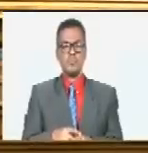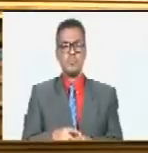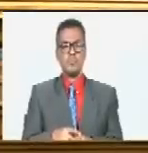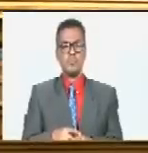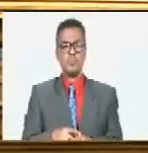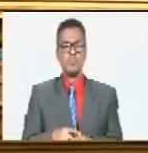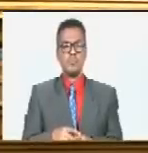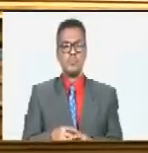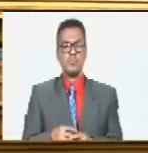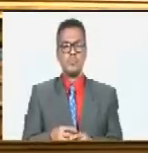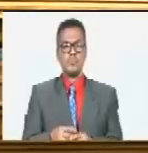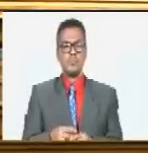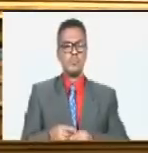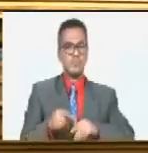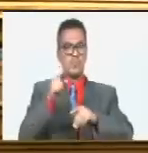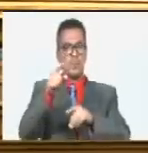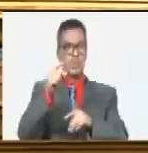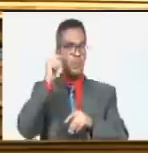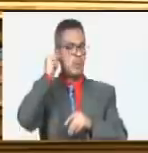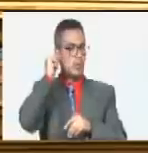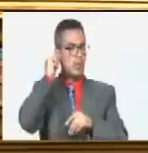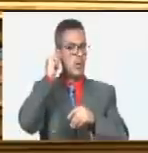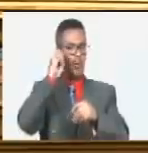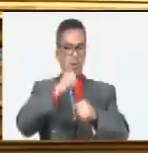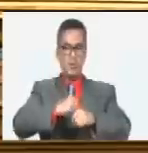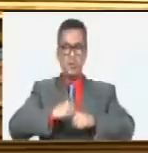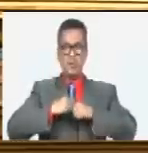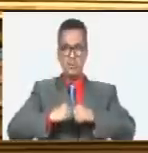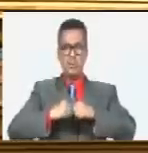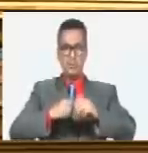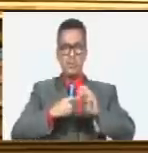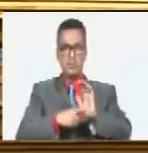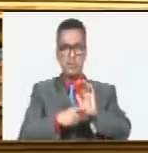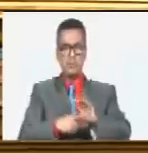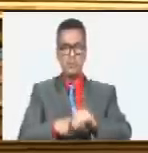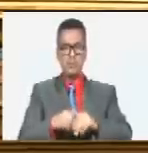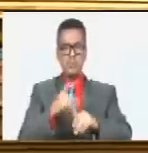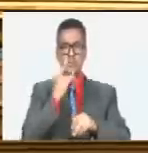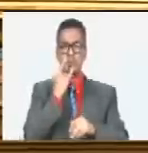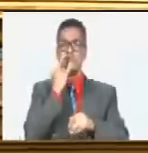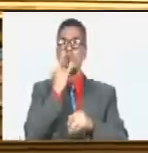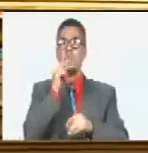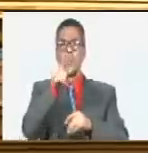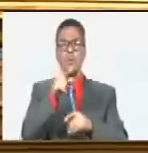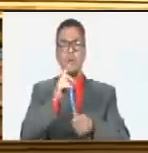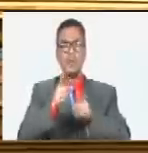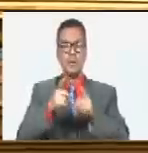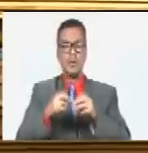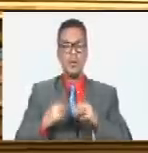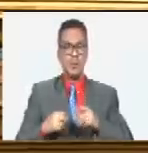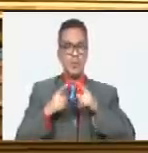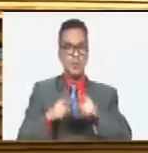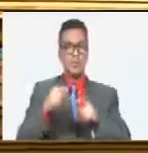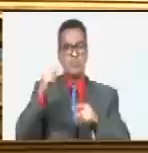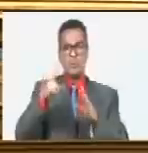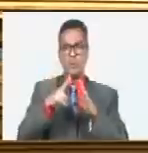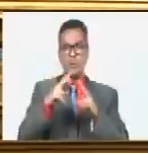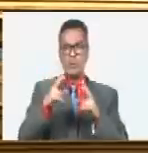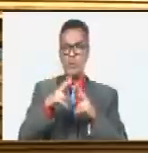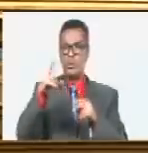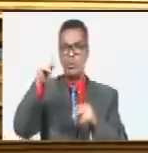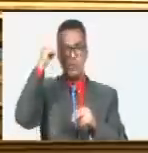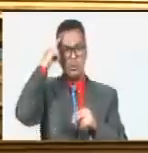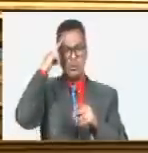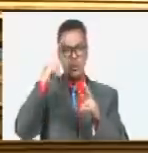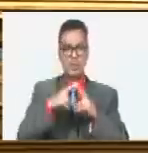de una mujer valiente que en varias oportunidades, eso no lo sabe nadie, salía